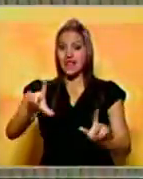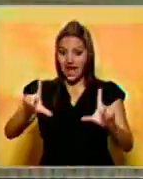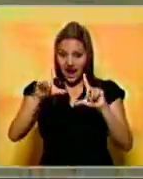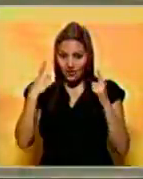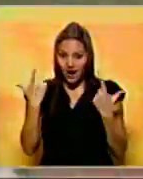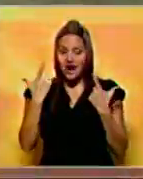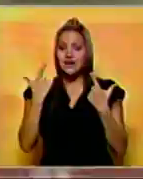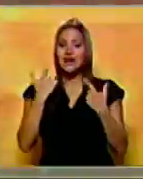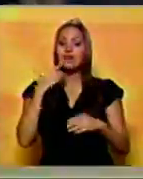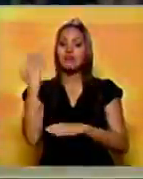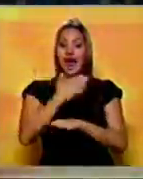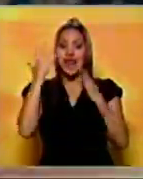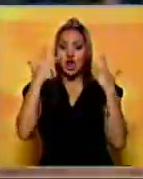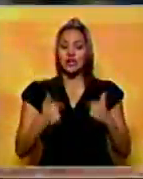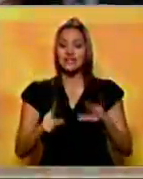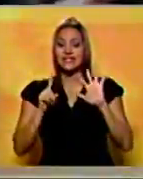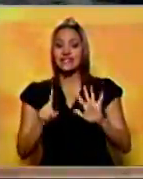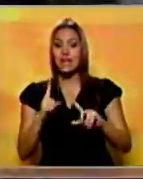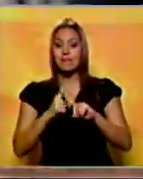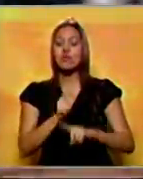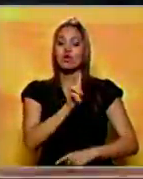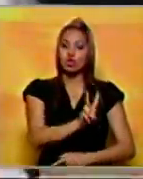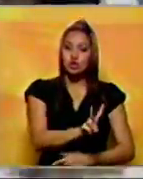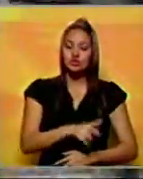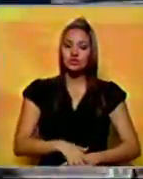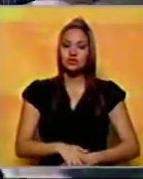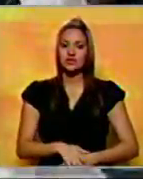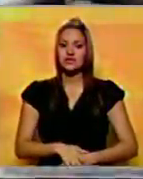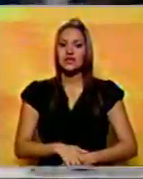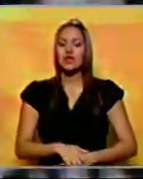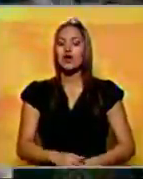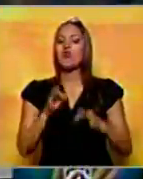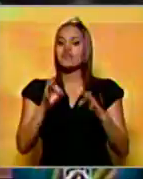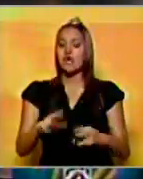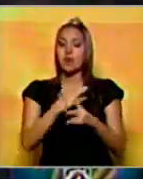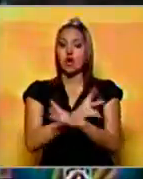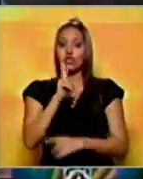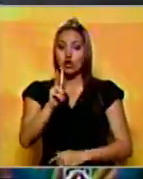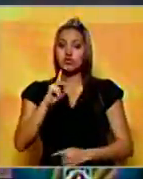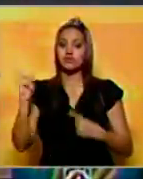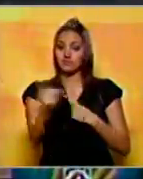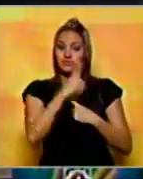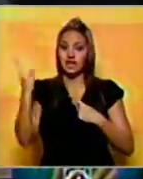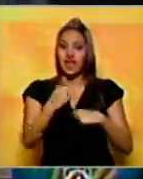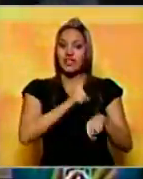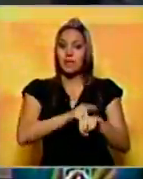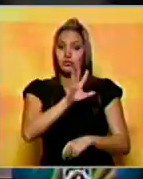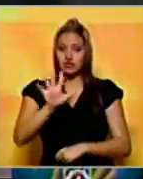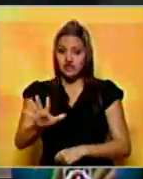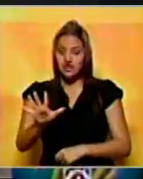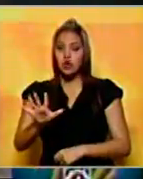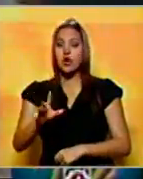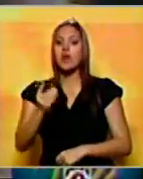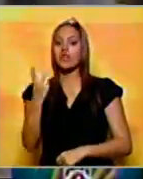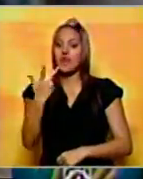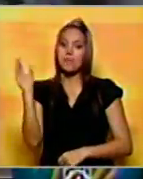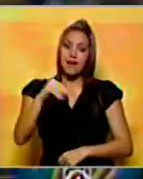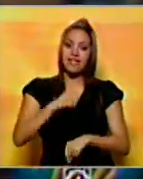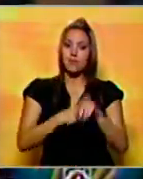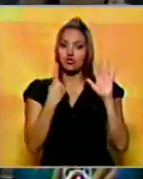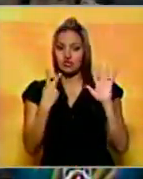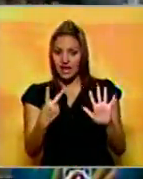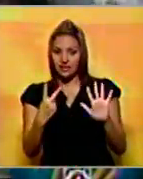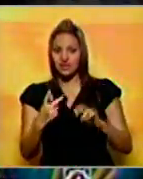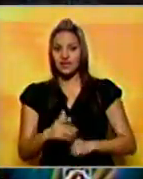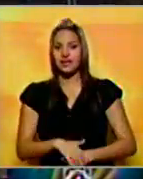detrás, derrotaron a los Leones 6-2. Los Salados definieron el juego con 2 carreras en el quinto episodio y 3 más en el séptimo, gracias a un